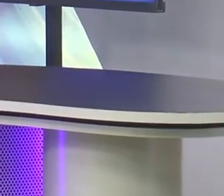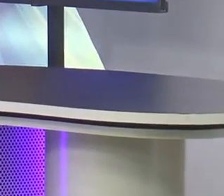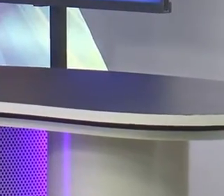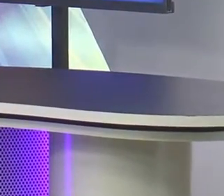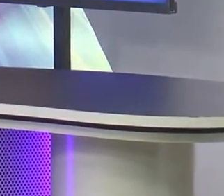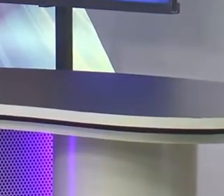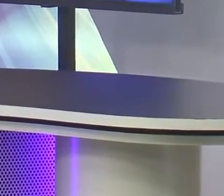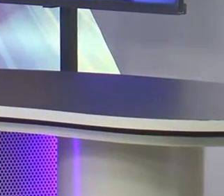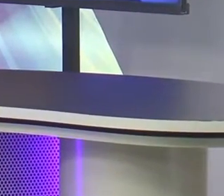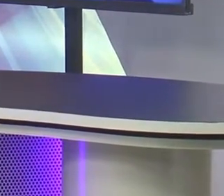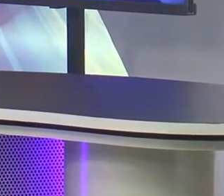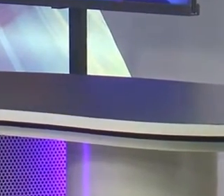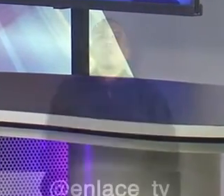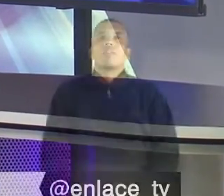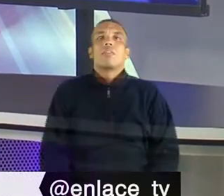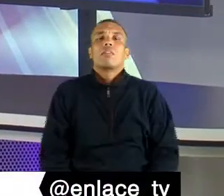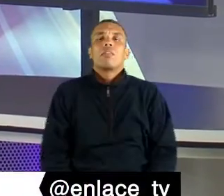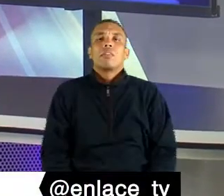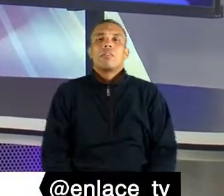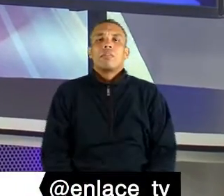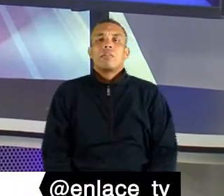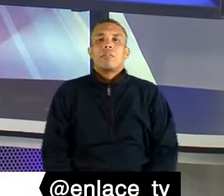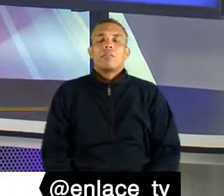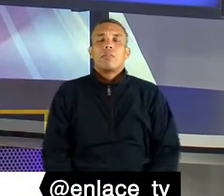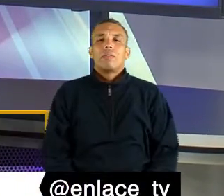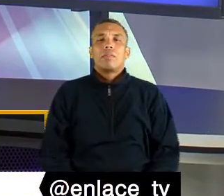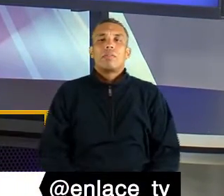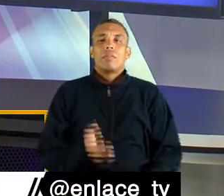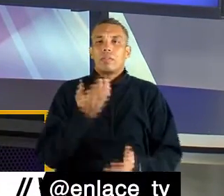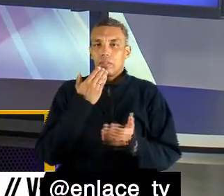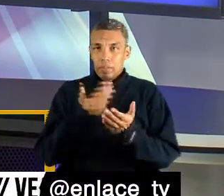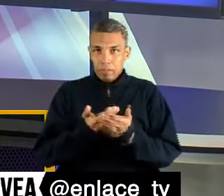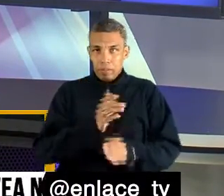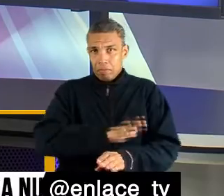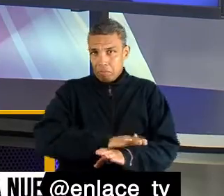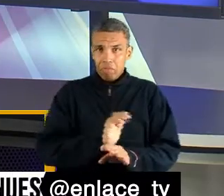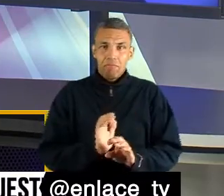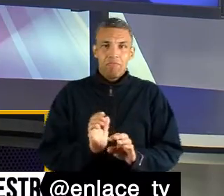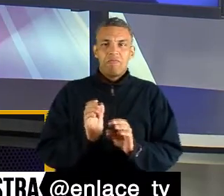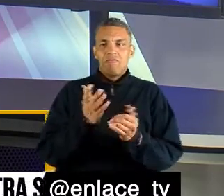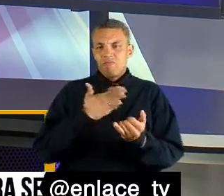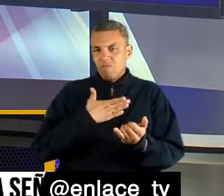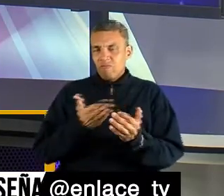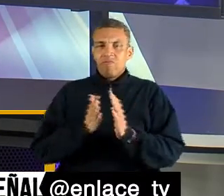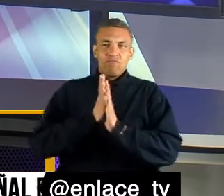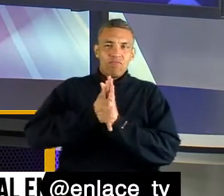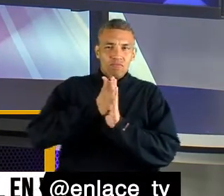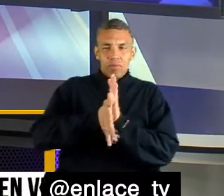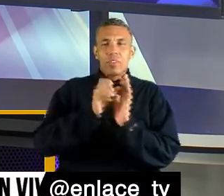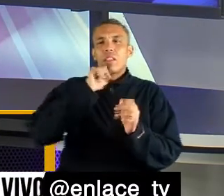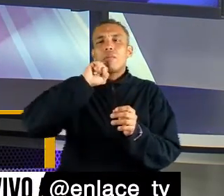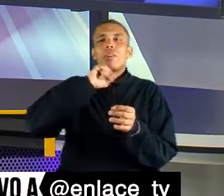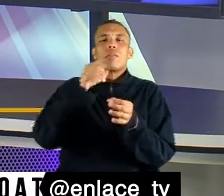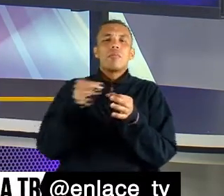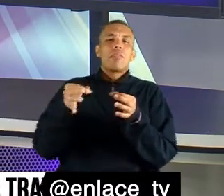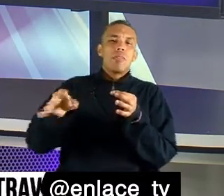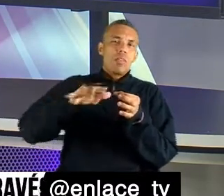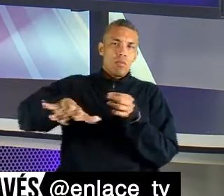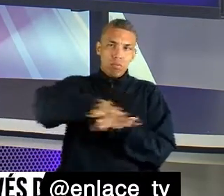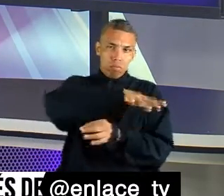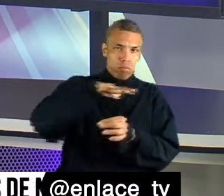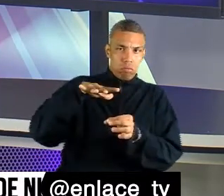Buenas tardes, es hora de saludarlos desde el noticiero que usted quiere ver, Enlace Noticias Fin de Semana, para llevarle la completa información de lo que ocurre en